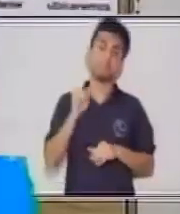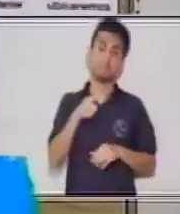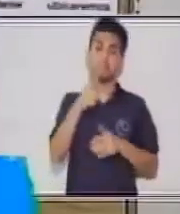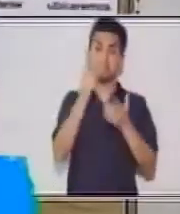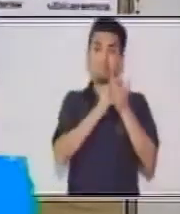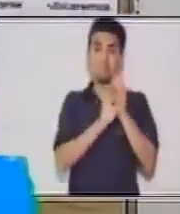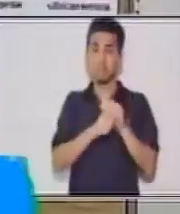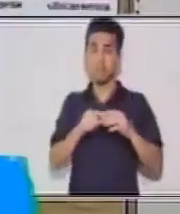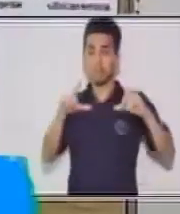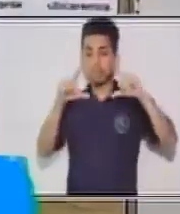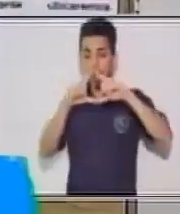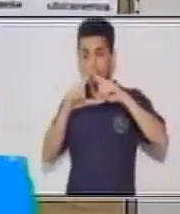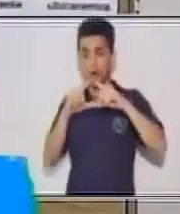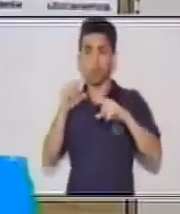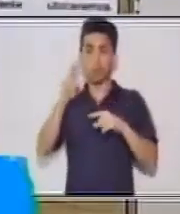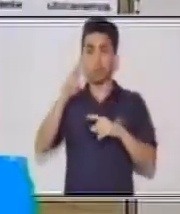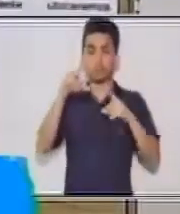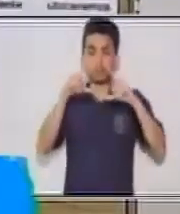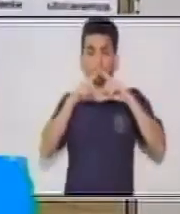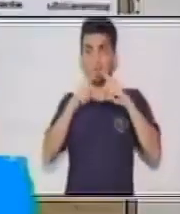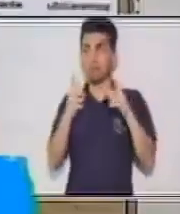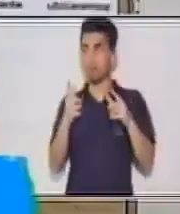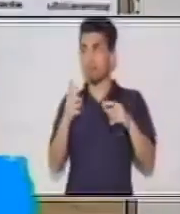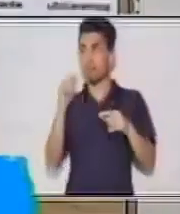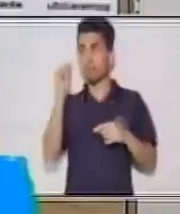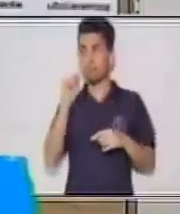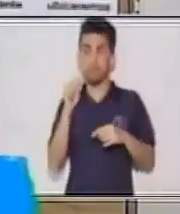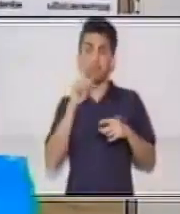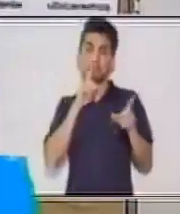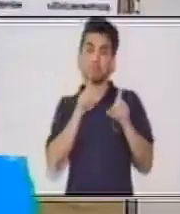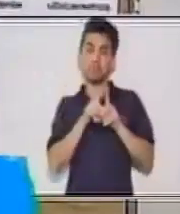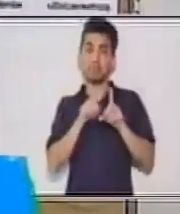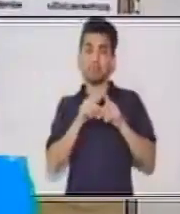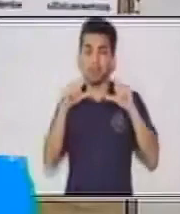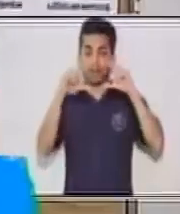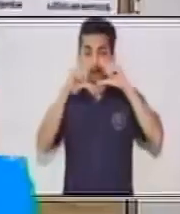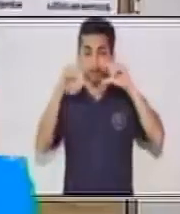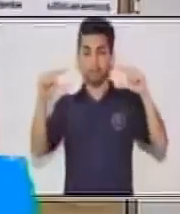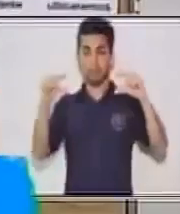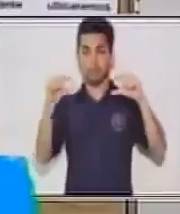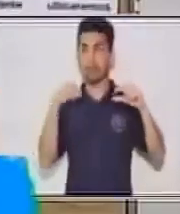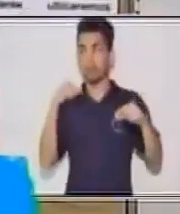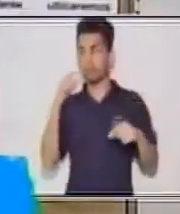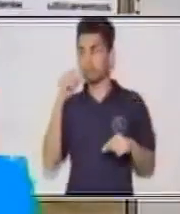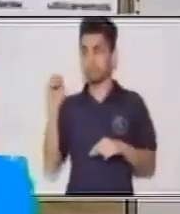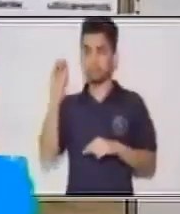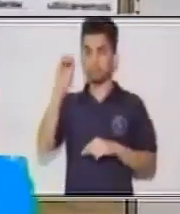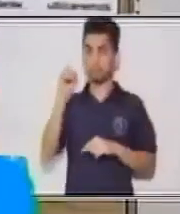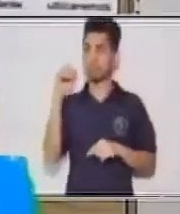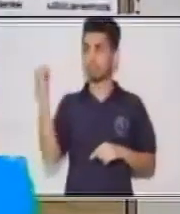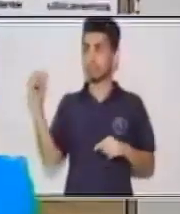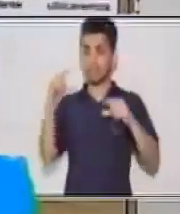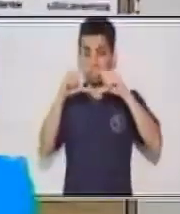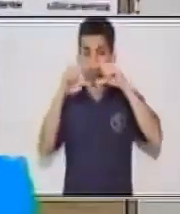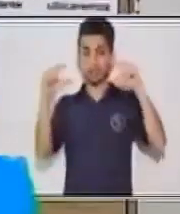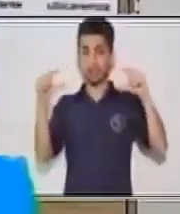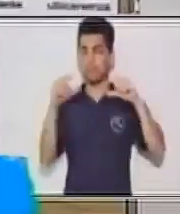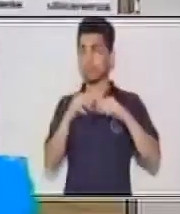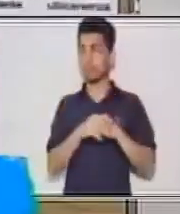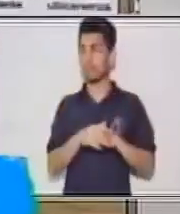triángulo o dos triángulos y podemos dibujar también un rectángulo. En este caso vamos a poner un